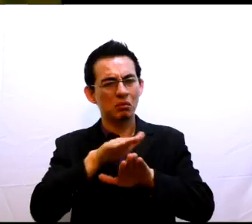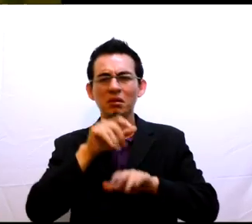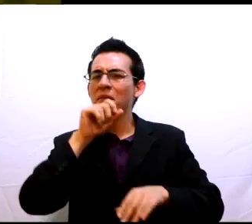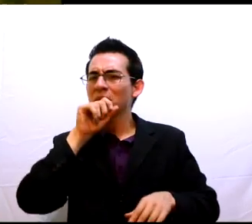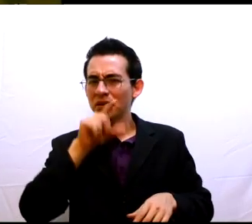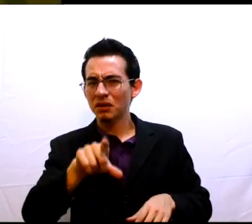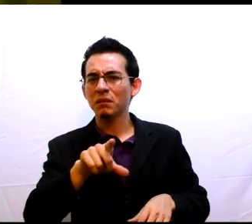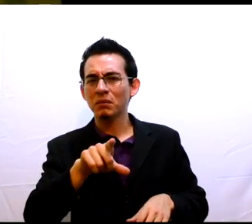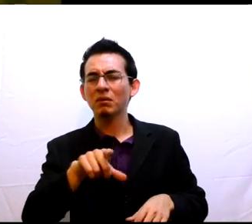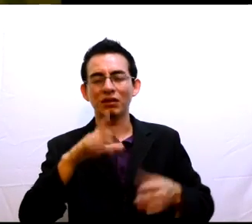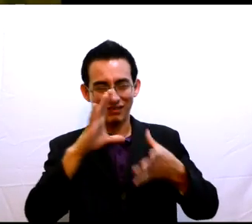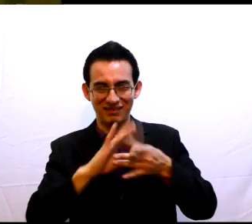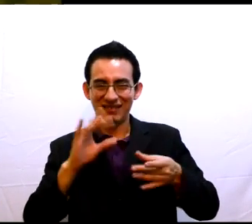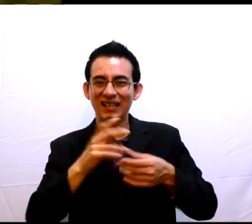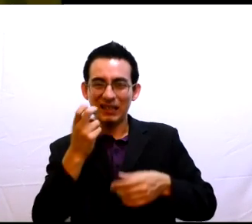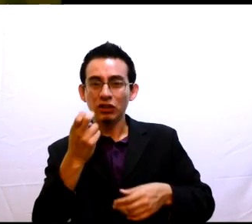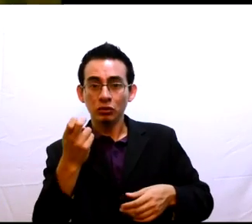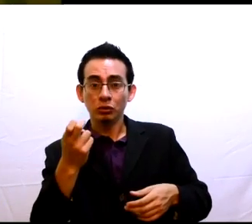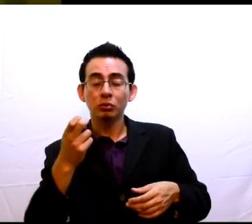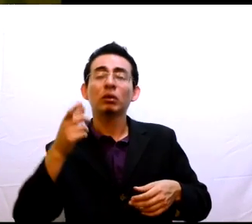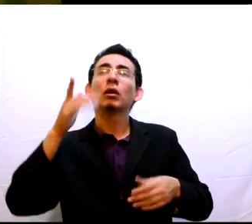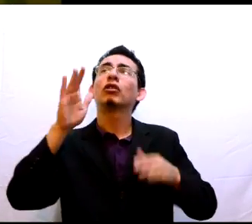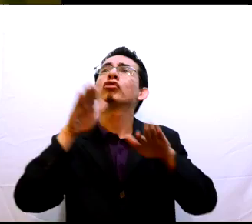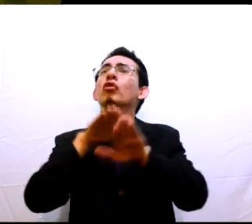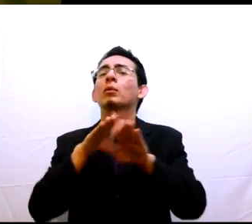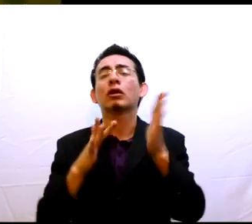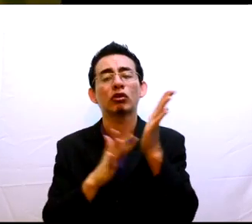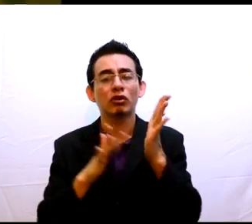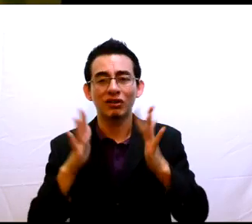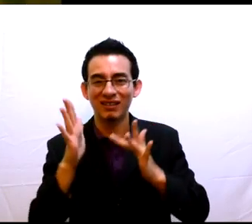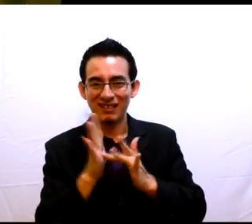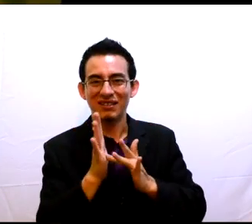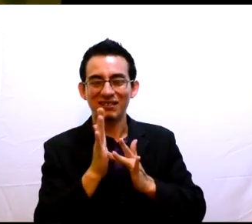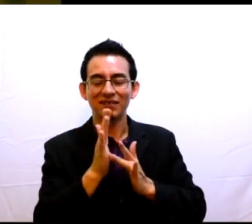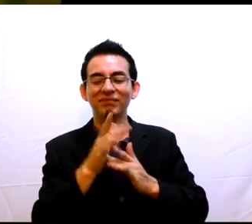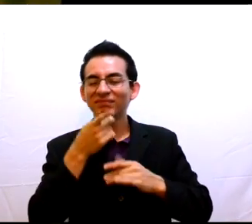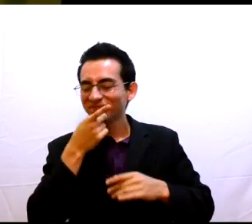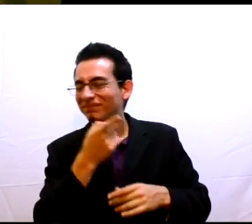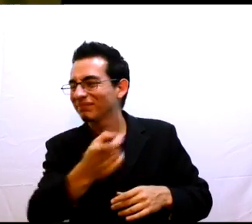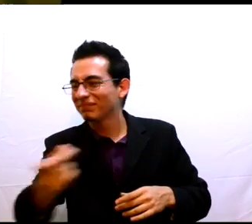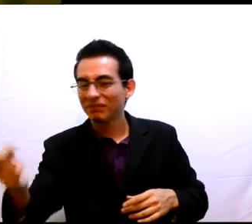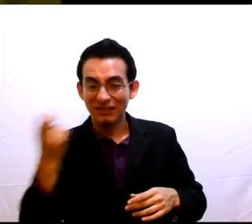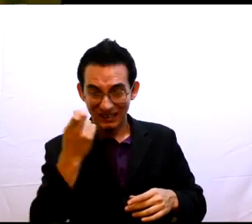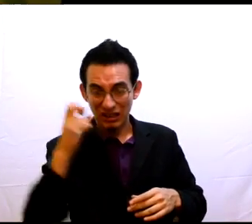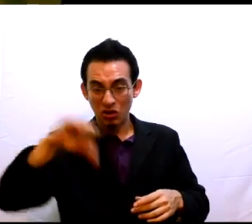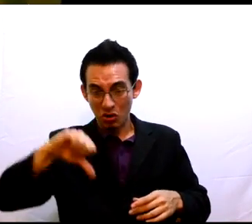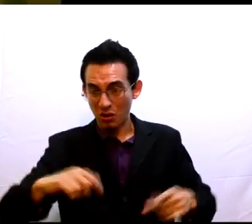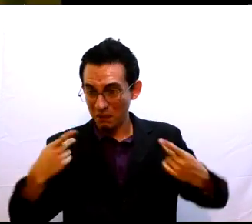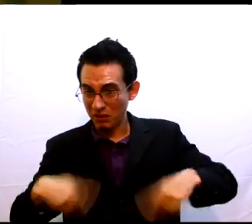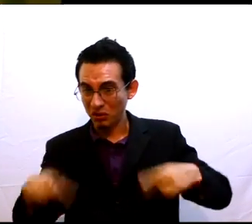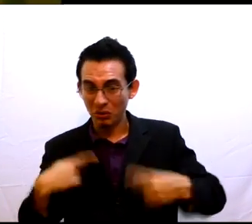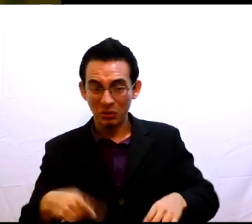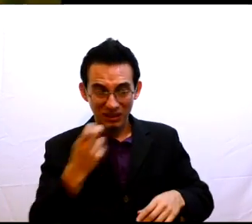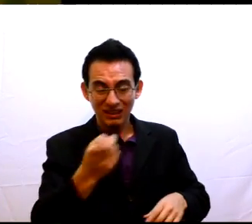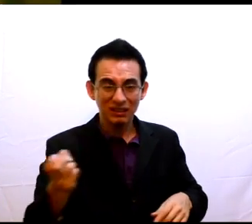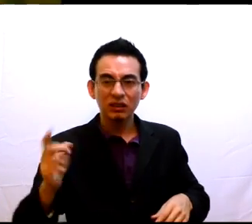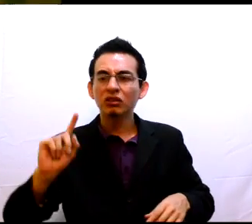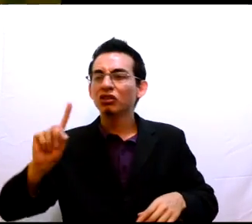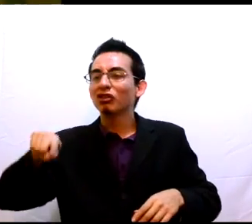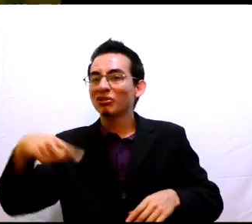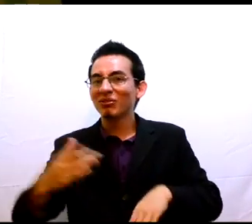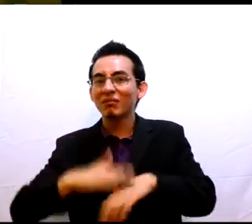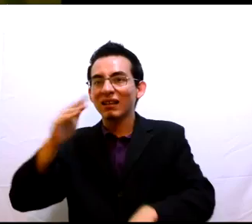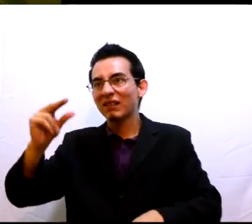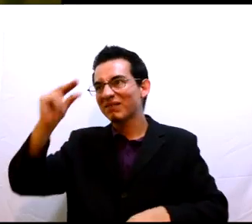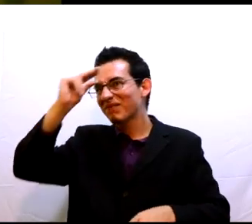aquí está miren porque los hijos de este siglo o de este mundo son más sagaces